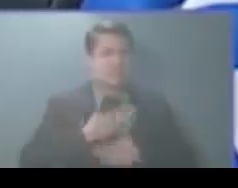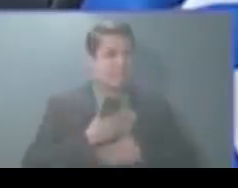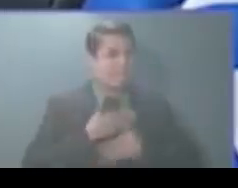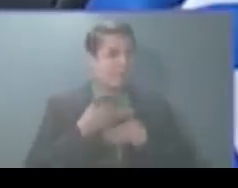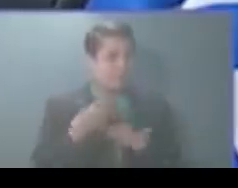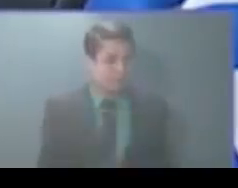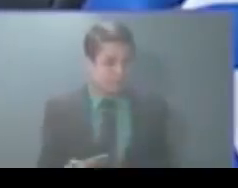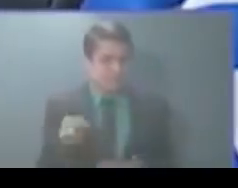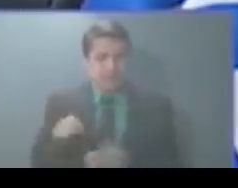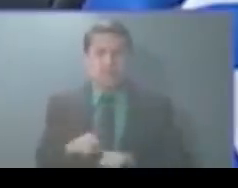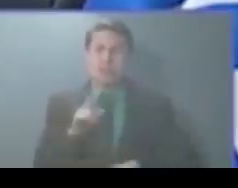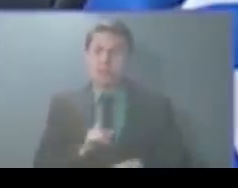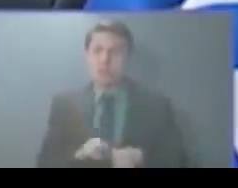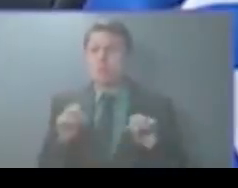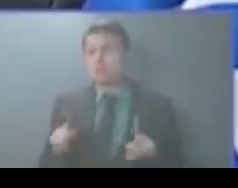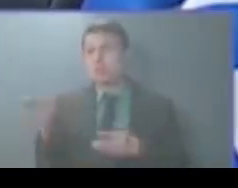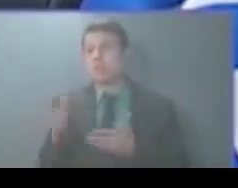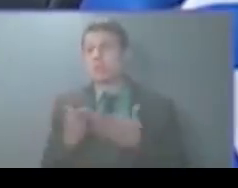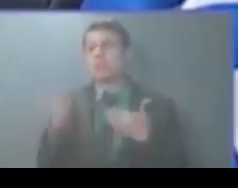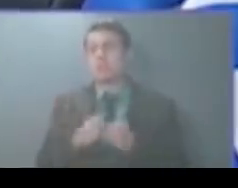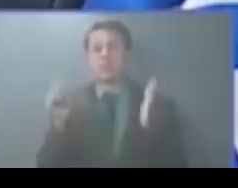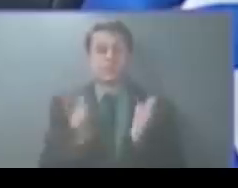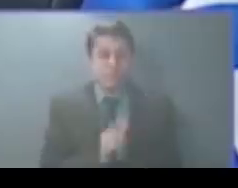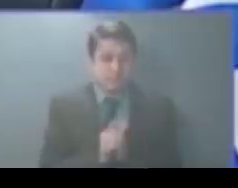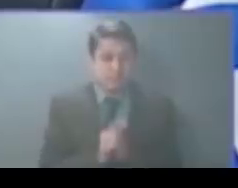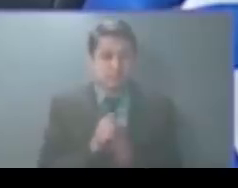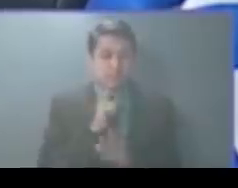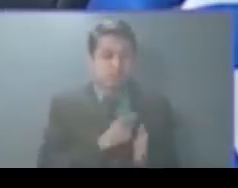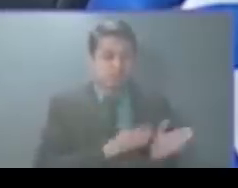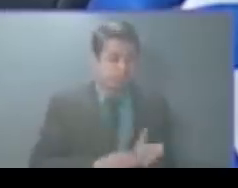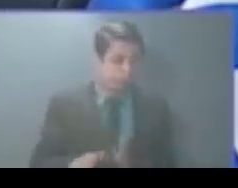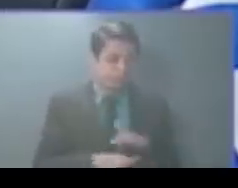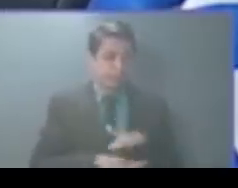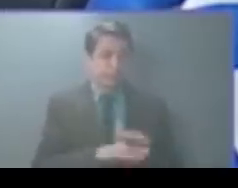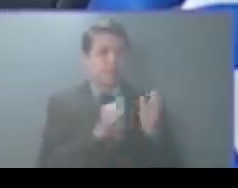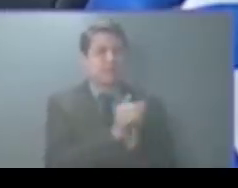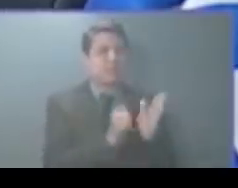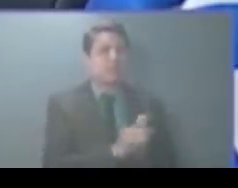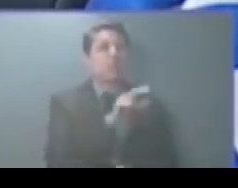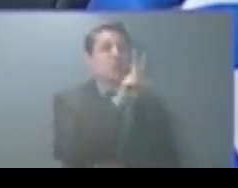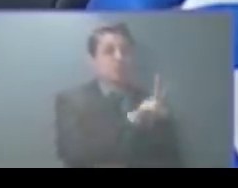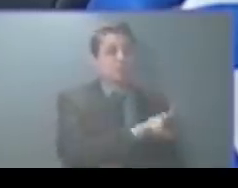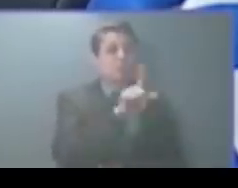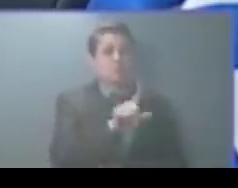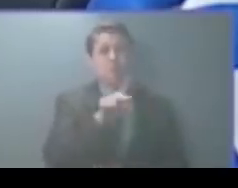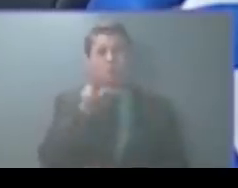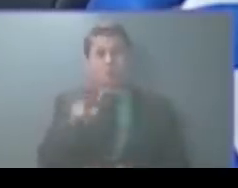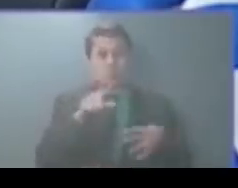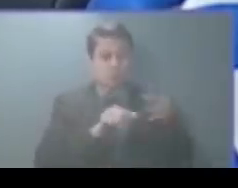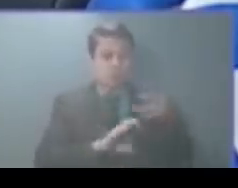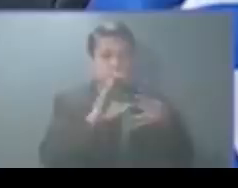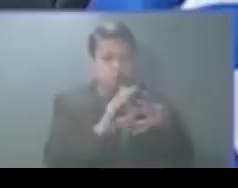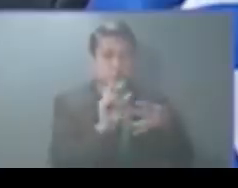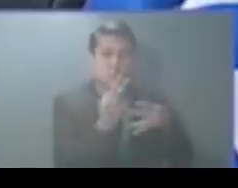disposiciones, en este caso de la Asamblea Legislativa, como órgano de gobierno y en base al artículo 212, inciso segundo de la